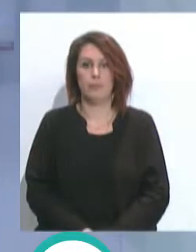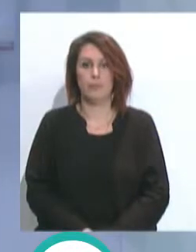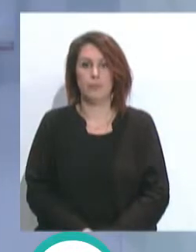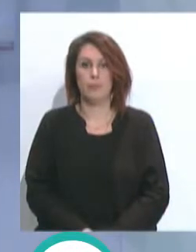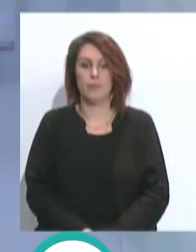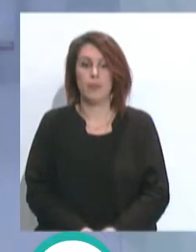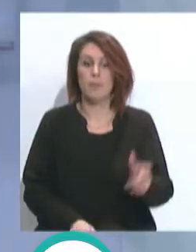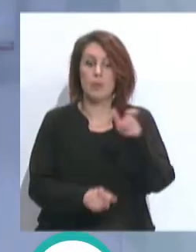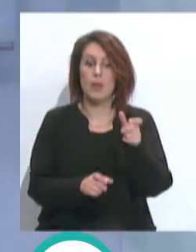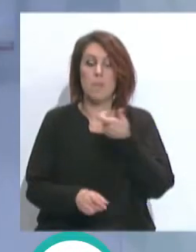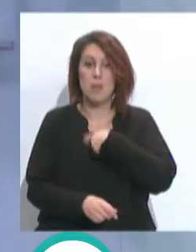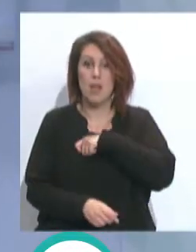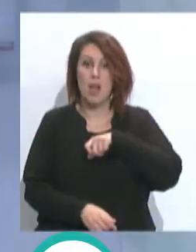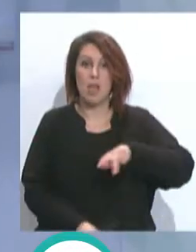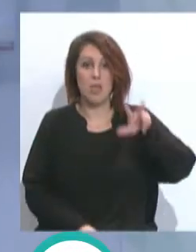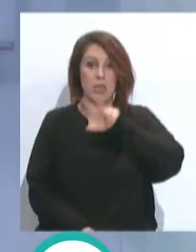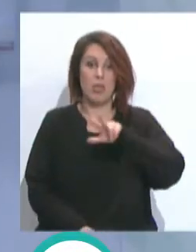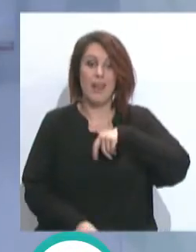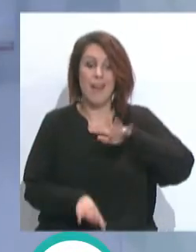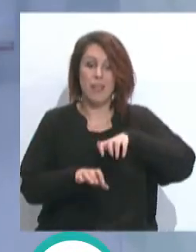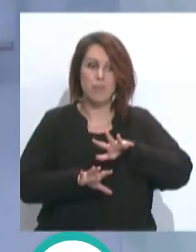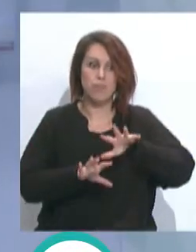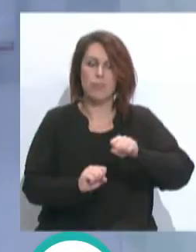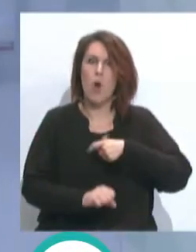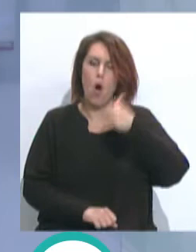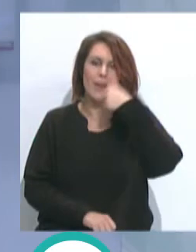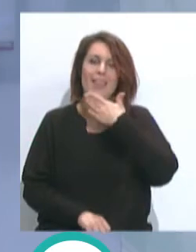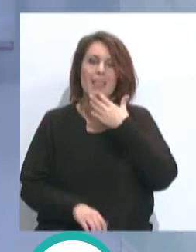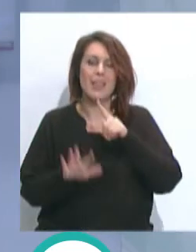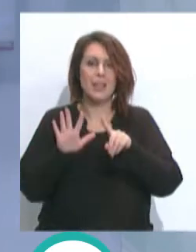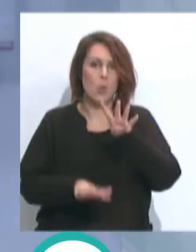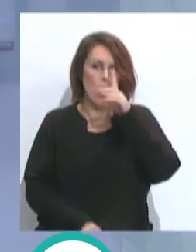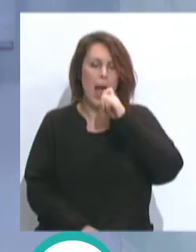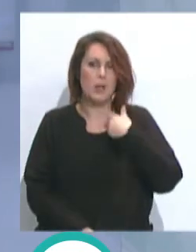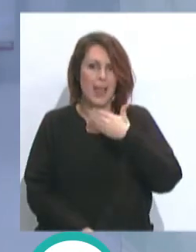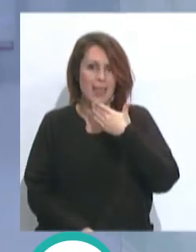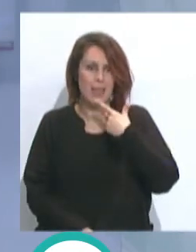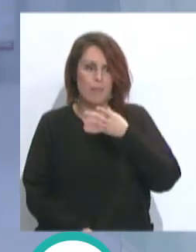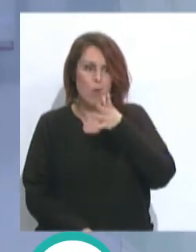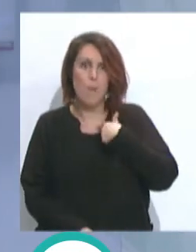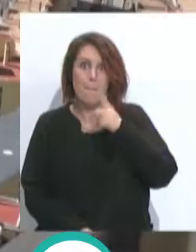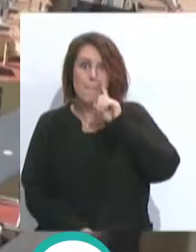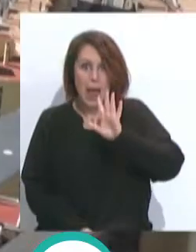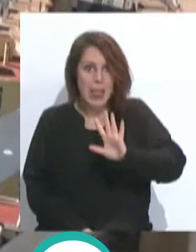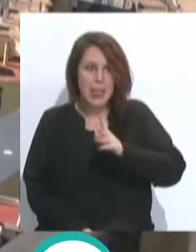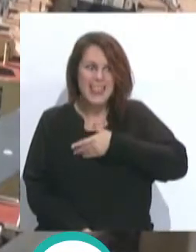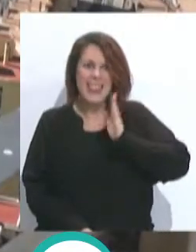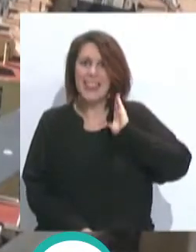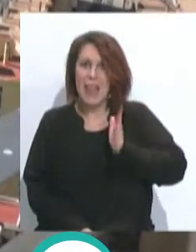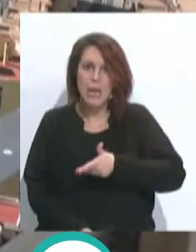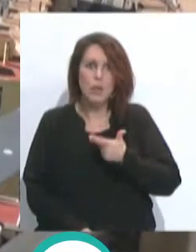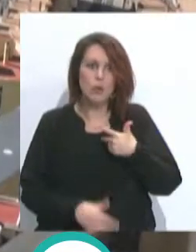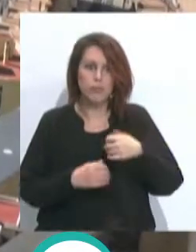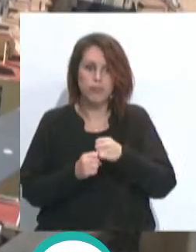Y agentes de la Policía Nacional han detenido en Cádiz a un hombre de 64 años de edad como presunto autor de los delitos de